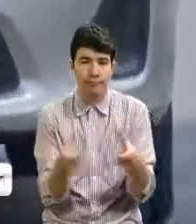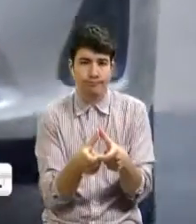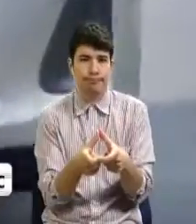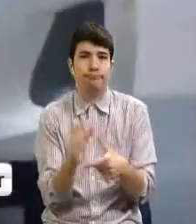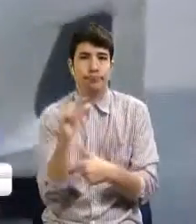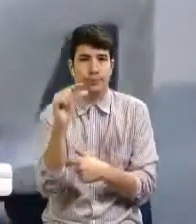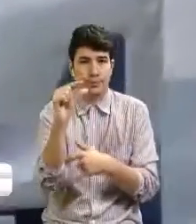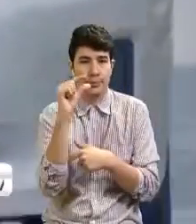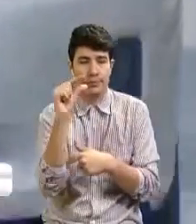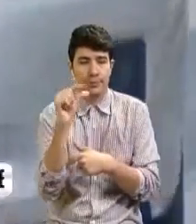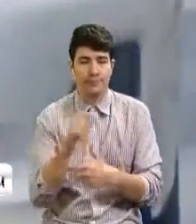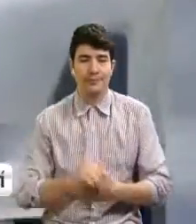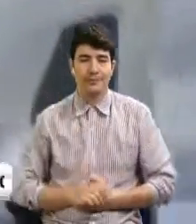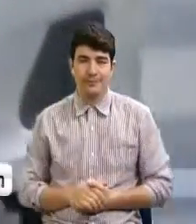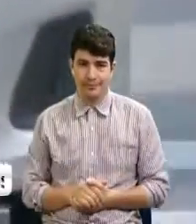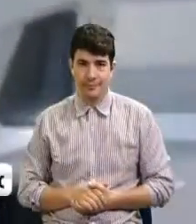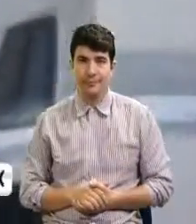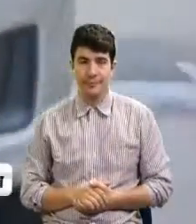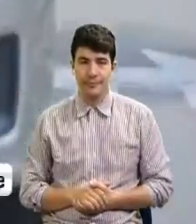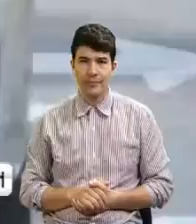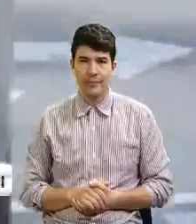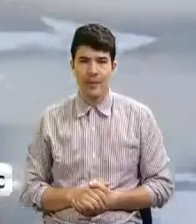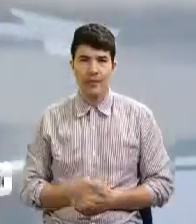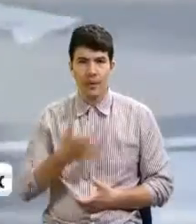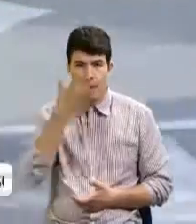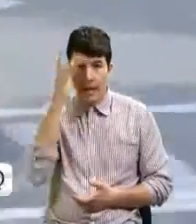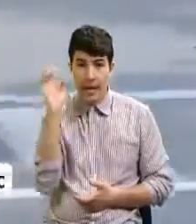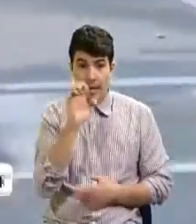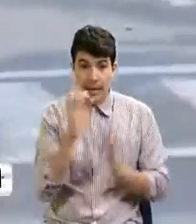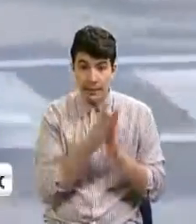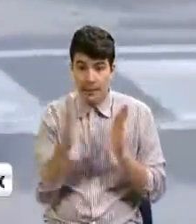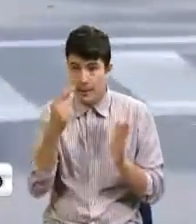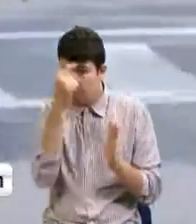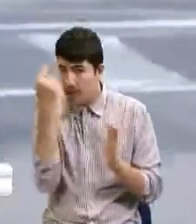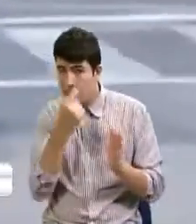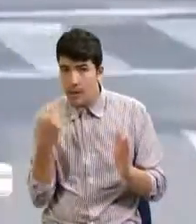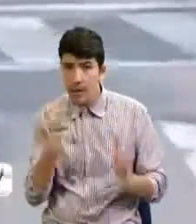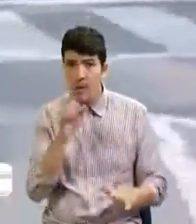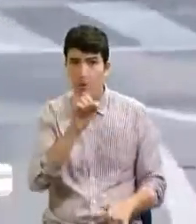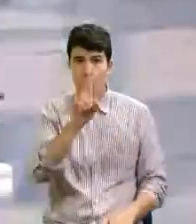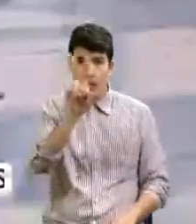de vehículos nuevos y usados. El acumulado de enero a septiembre fue de